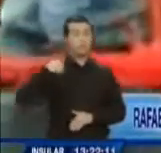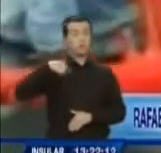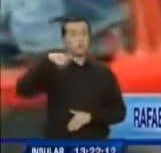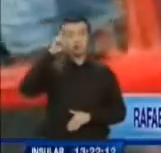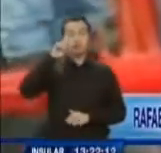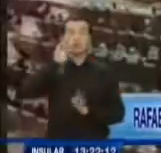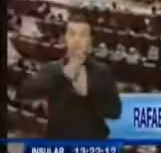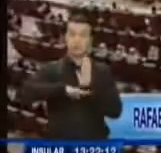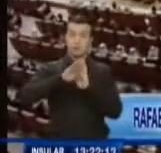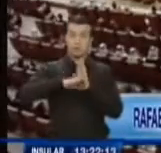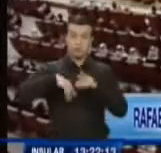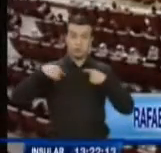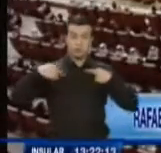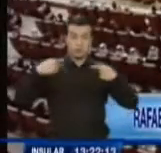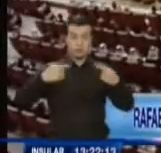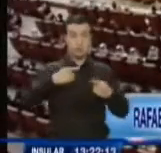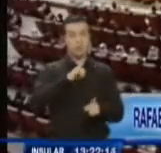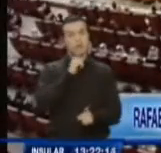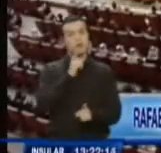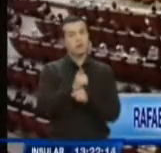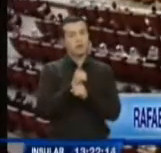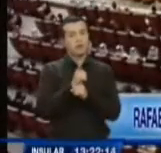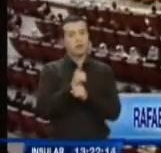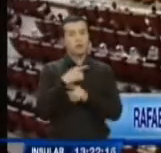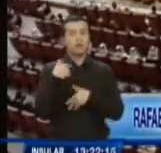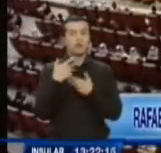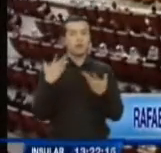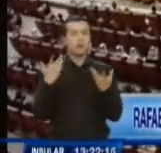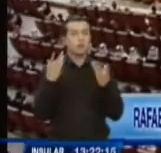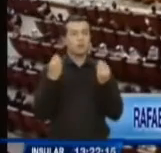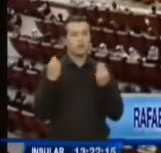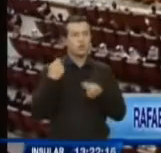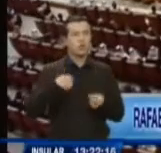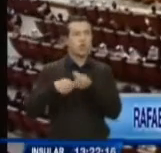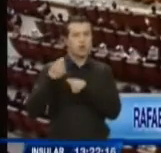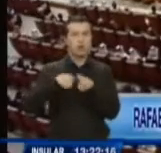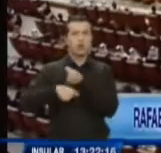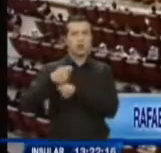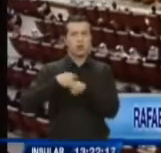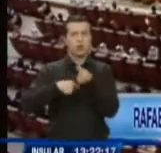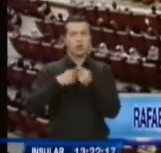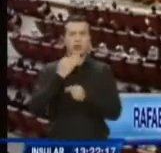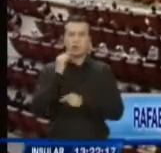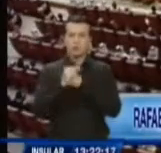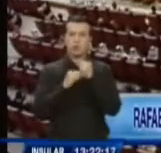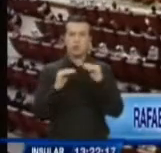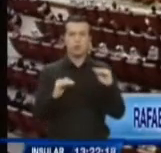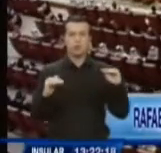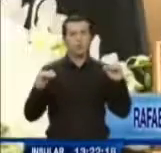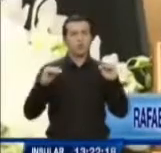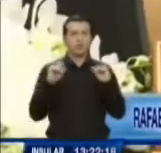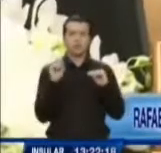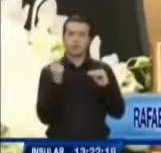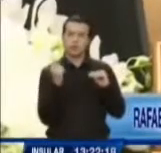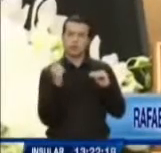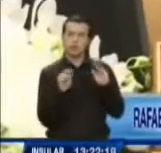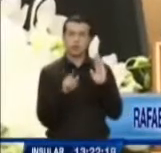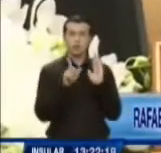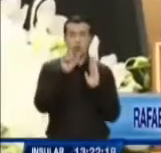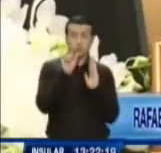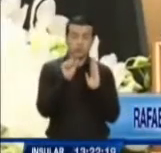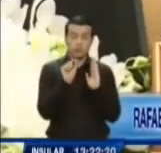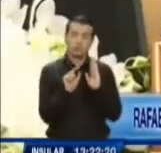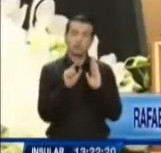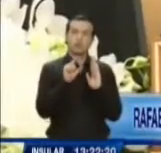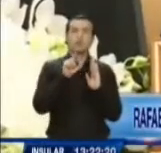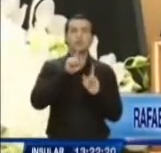crudo - por día para evitar la saturación en el mercado y propiciar la estabilización de los precios la propuesta